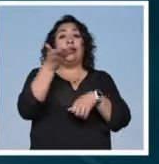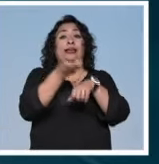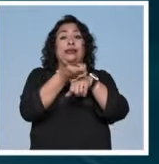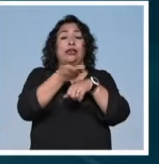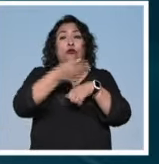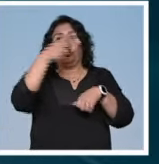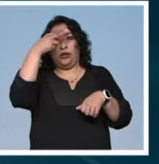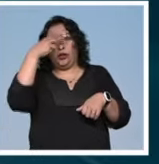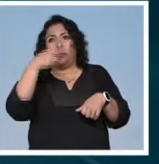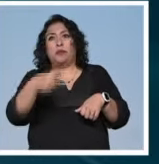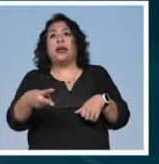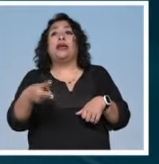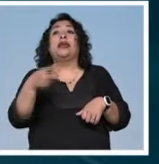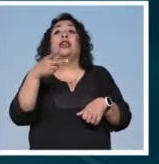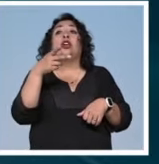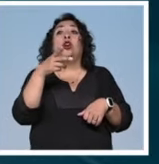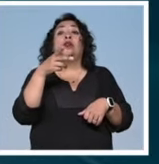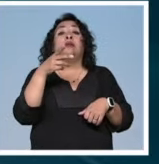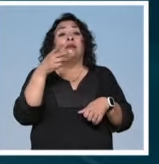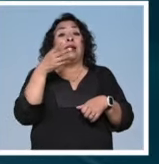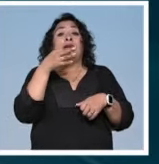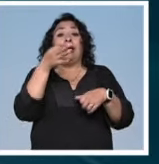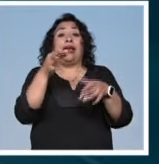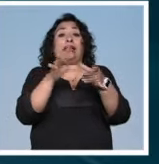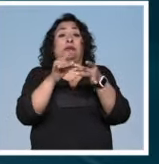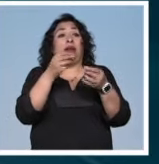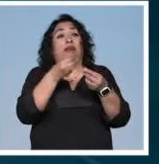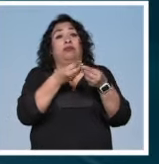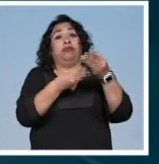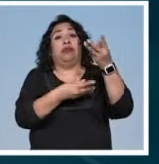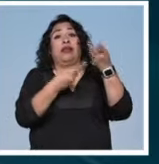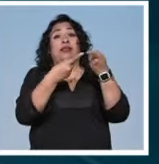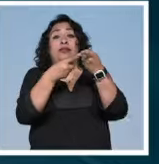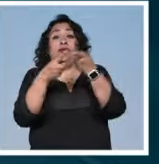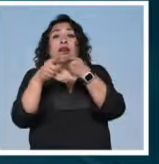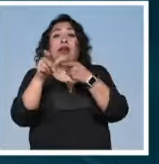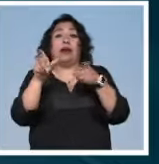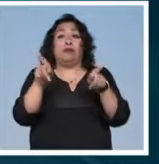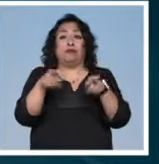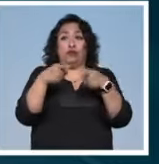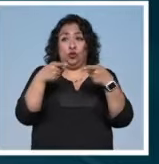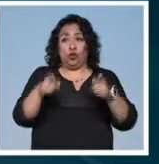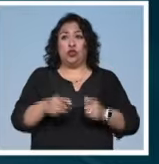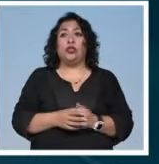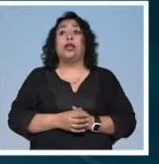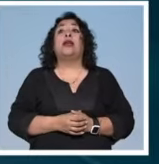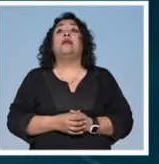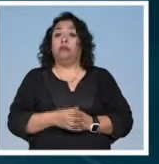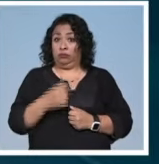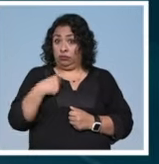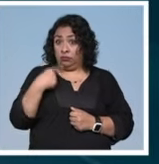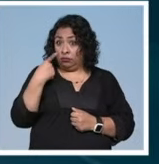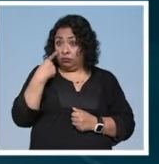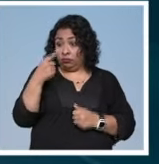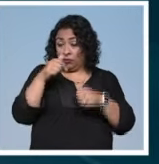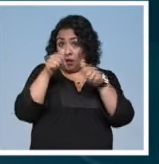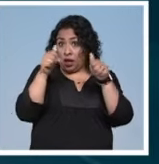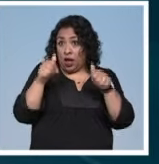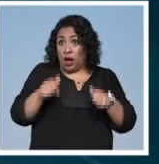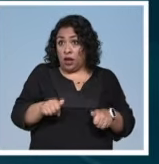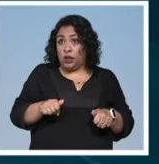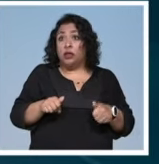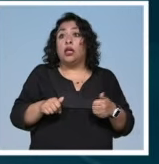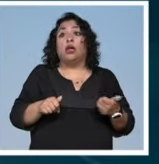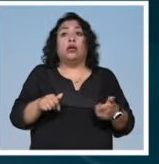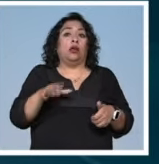Unidos y México, el ensamble deja de manifiesto la pluralidad y universalidad de la música. Démonos cuenta que el arte,